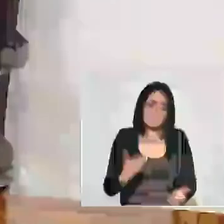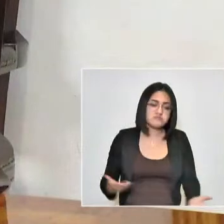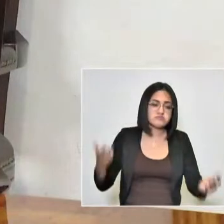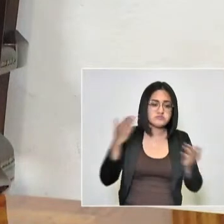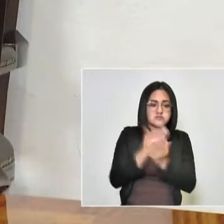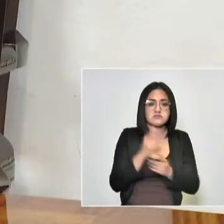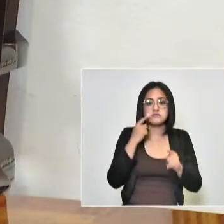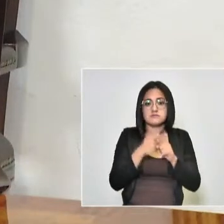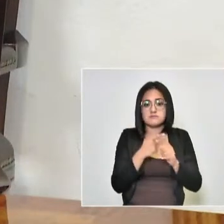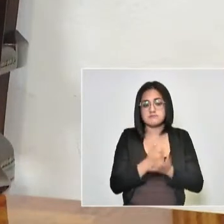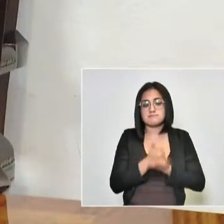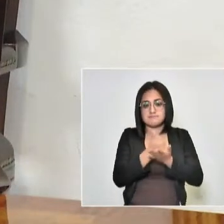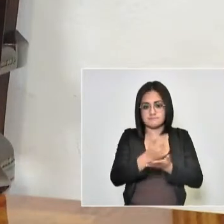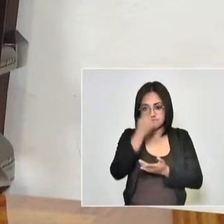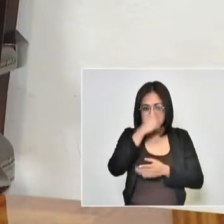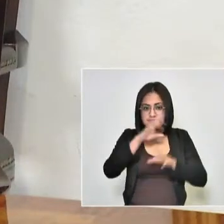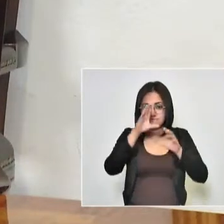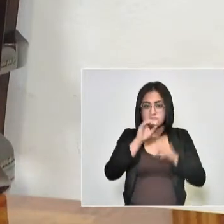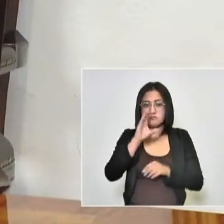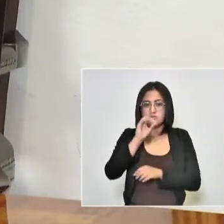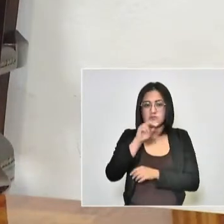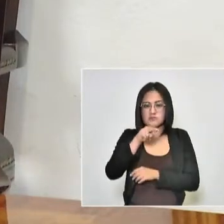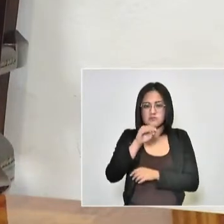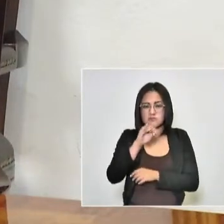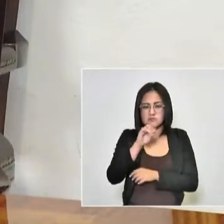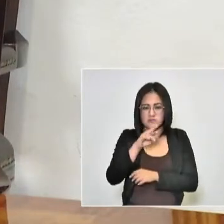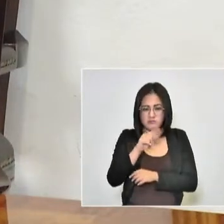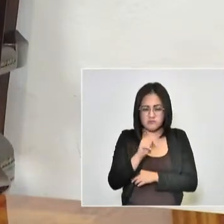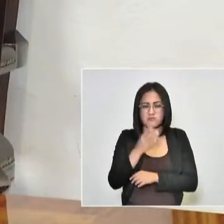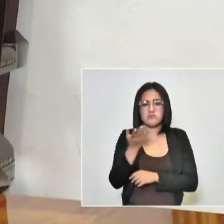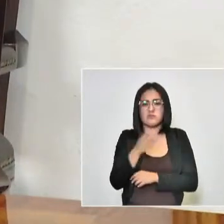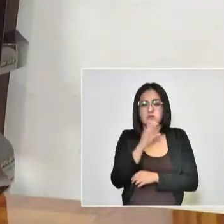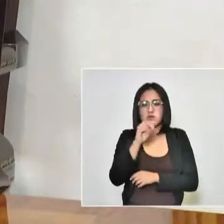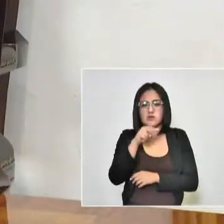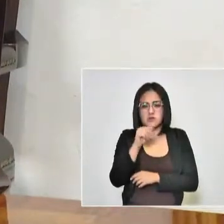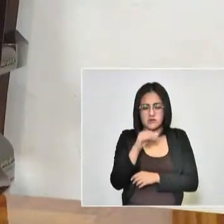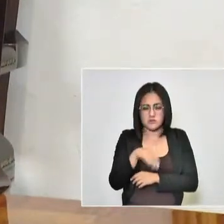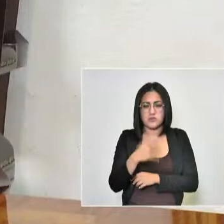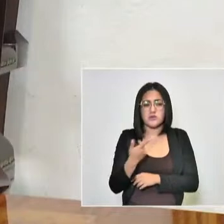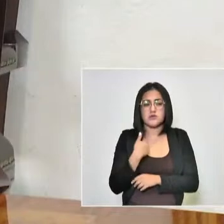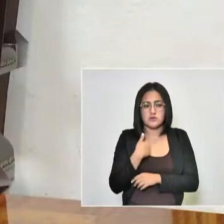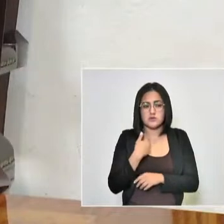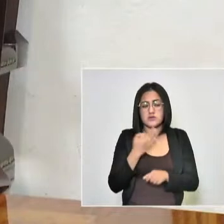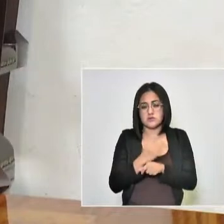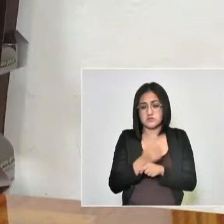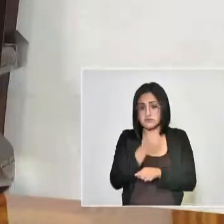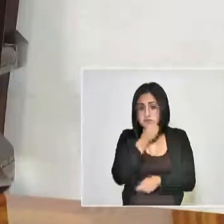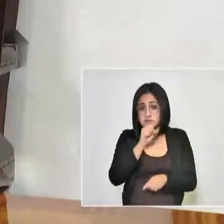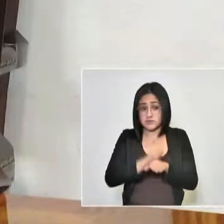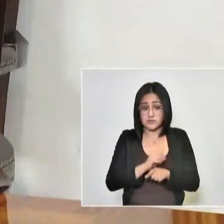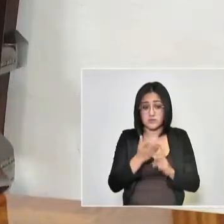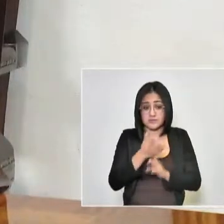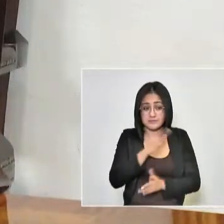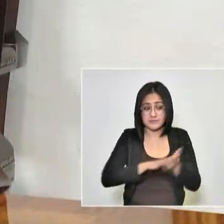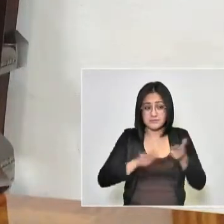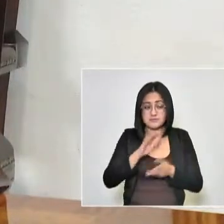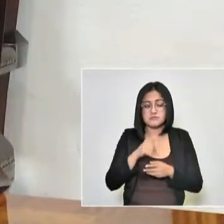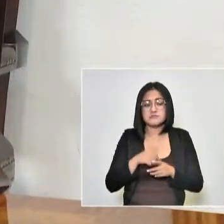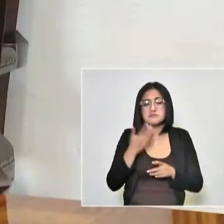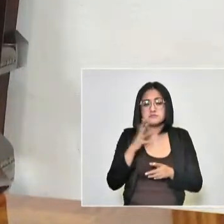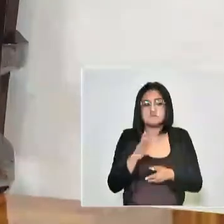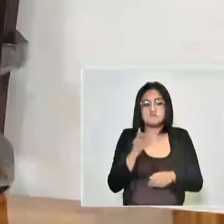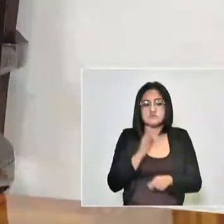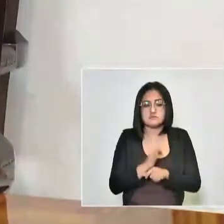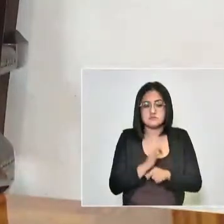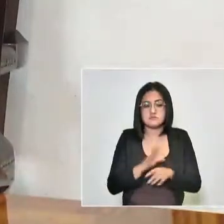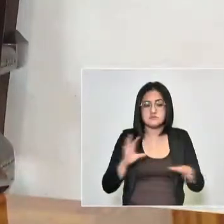quién interviene, si es CONAFOR, si es CONAM. Nosotros, por lo general, nuestra Secretaría de Medio Ambiente, por lo general, está